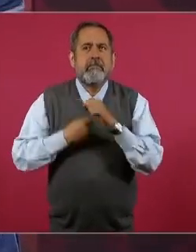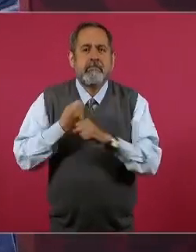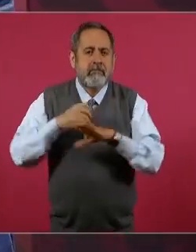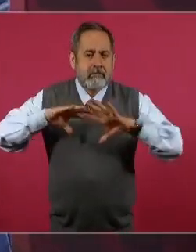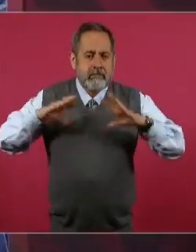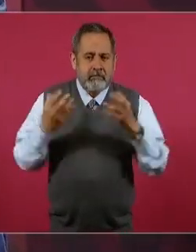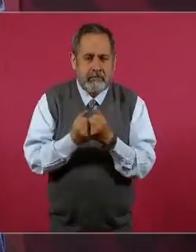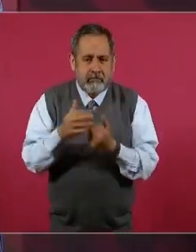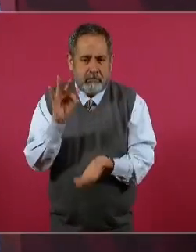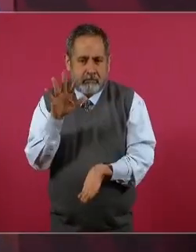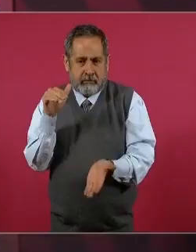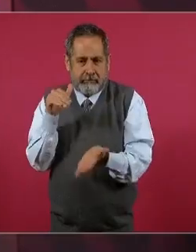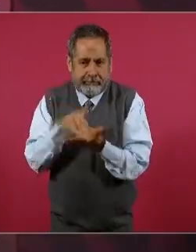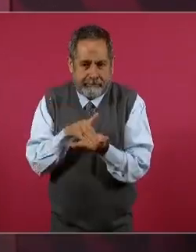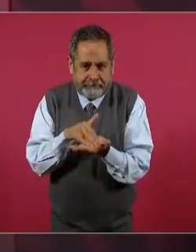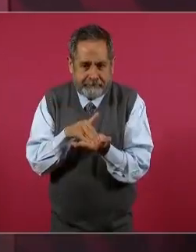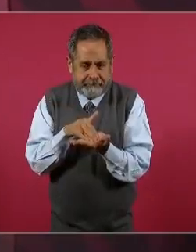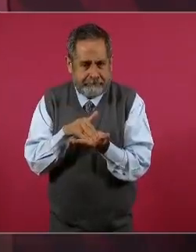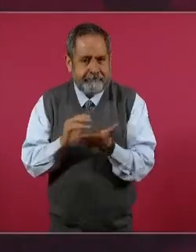40 mil,